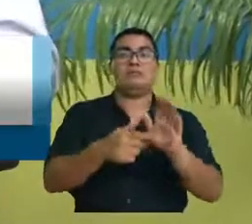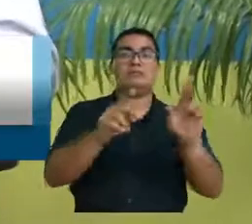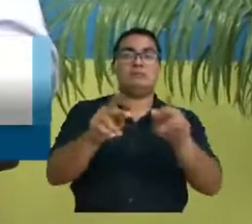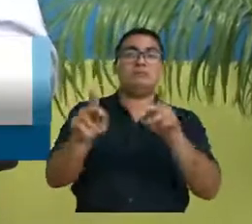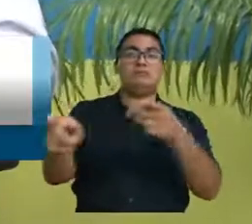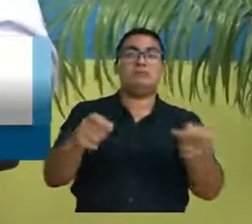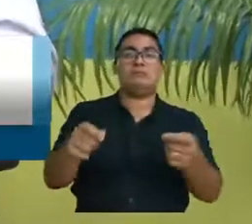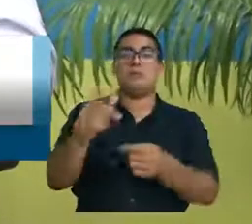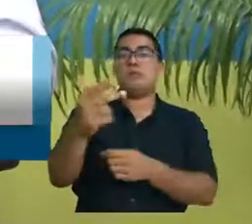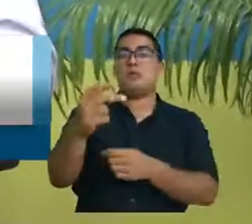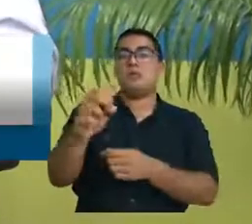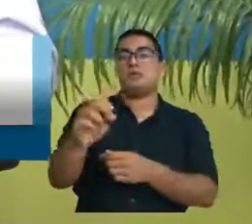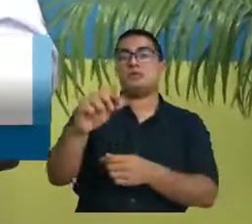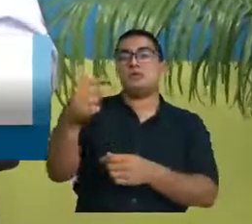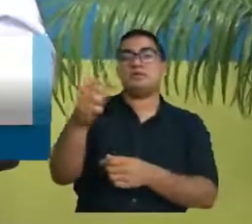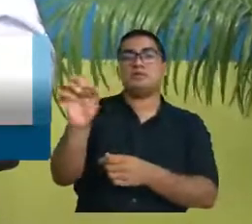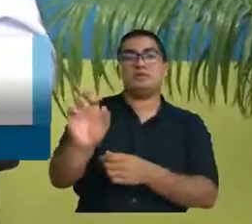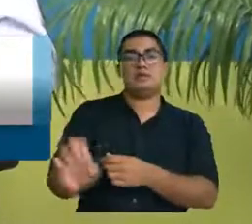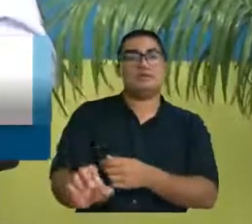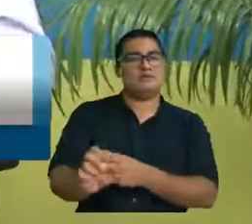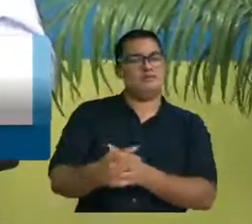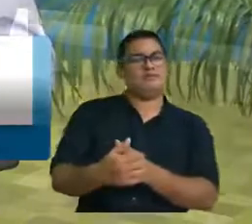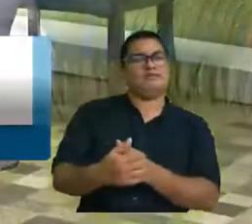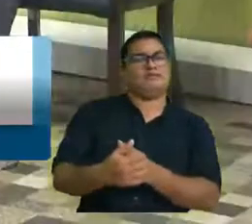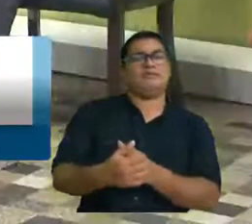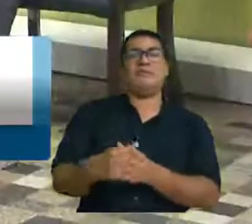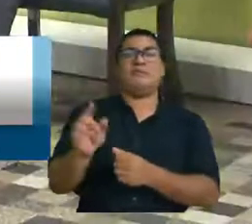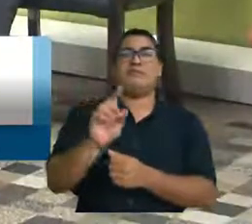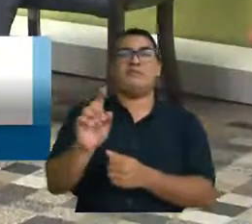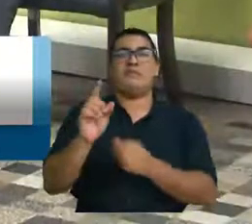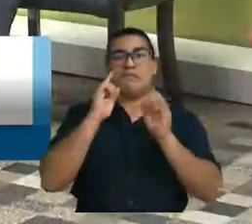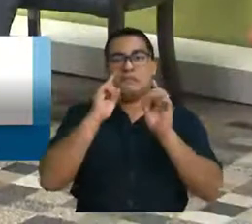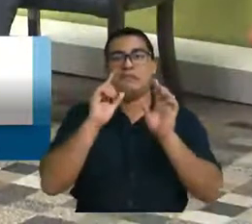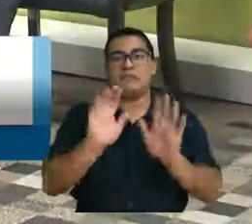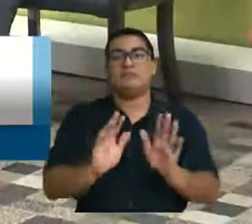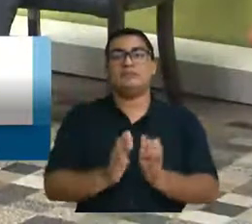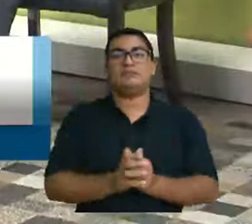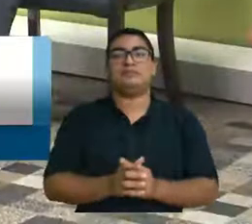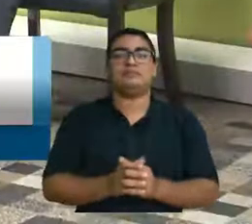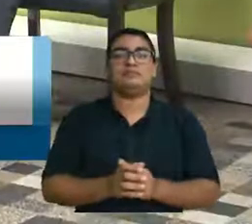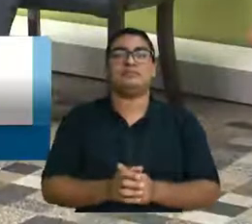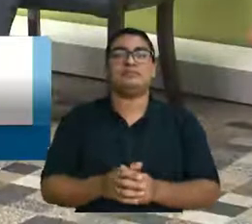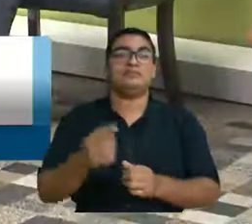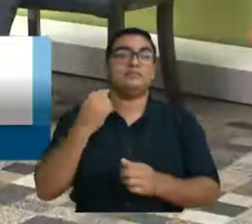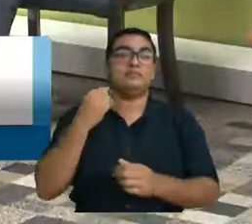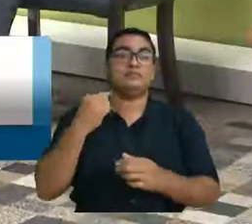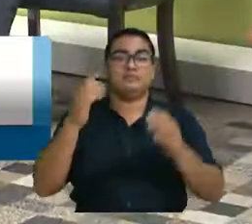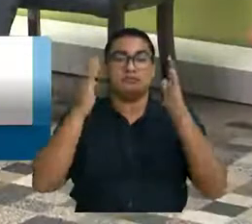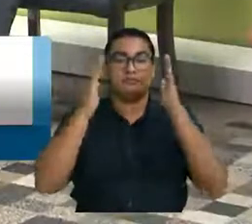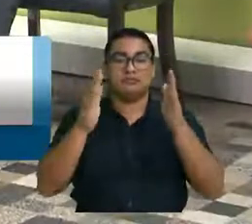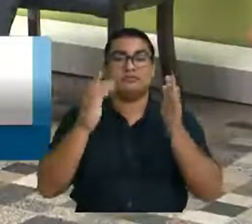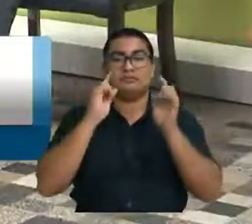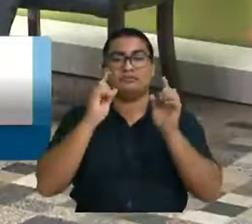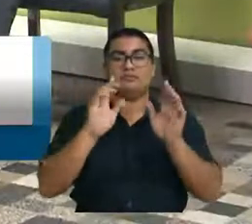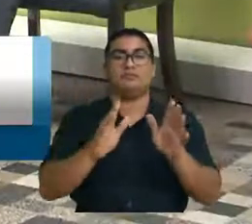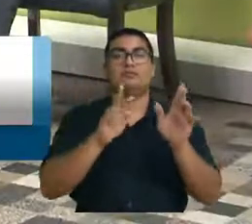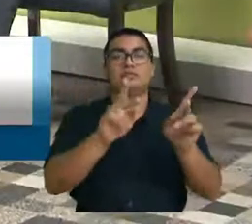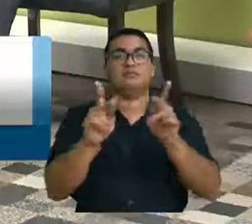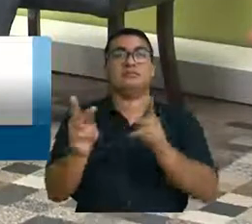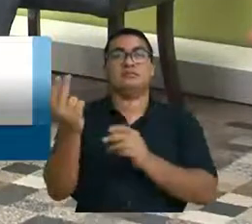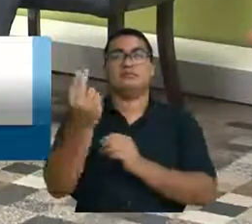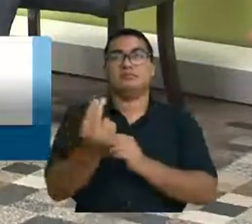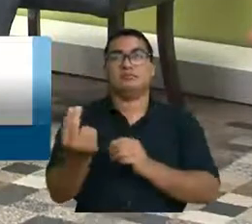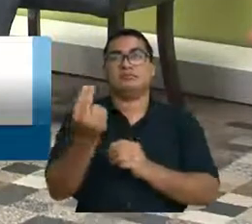dicen 80 Córdoba, 70 Córdoba, ya hay que tener un poquito de duda. Entonces siempre hay que estar pendiente que lo que vos estás